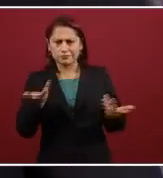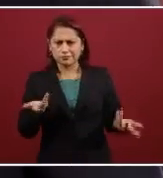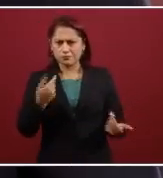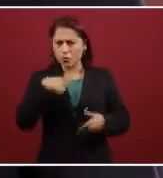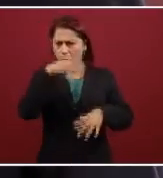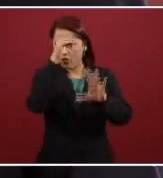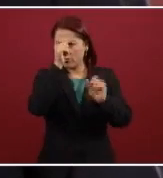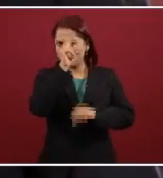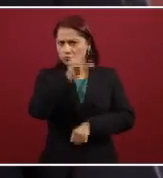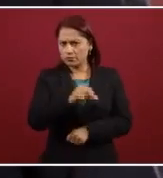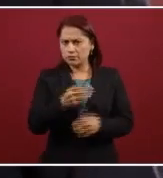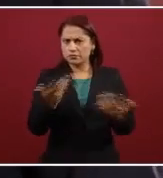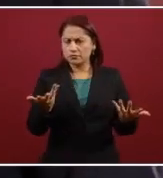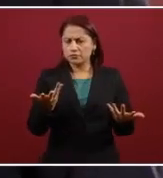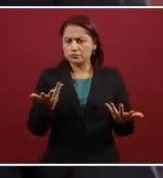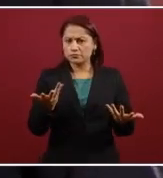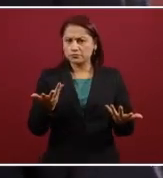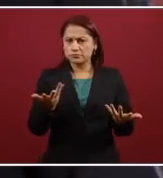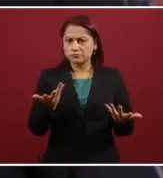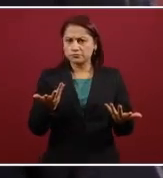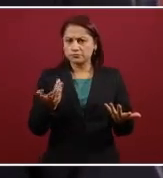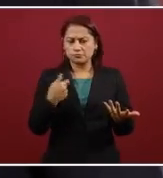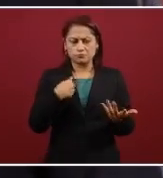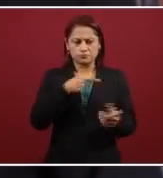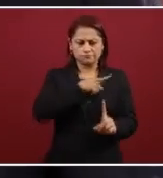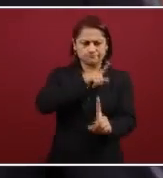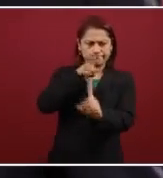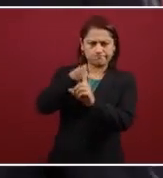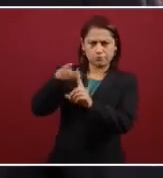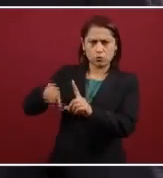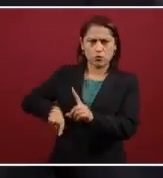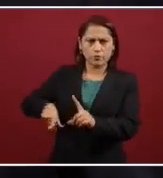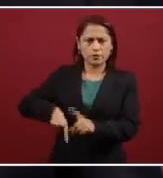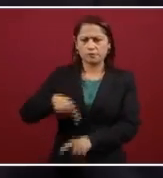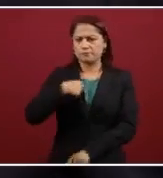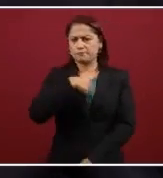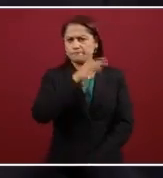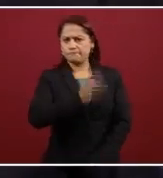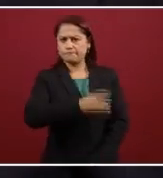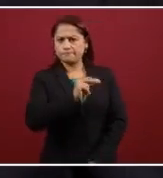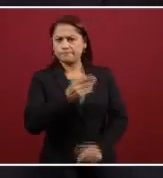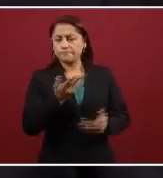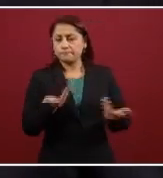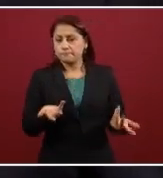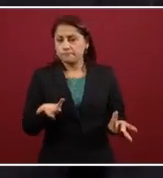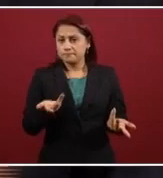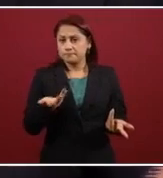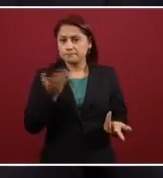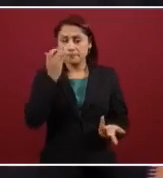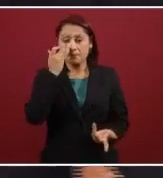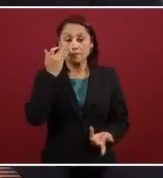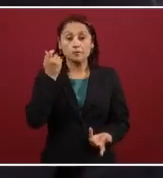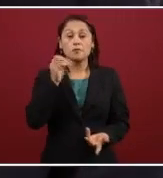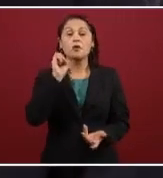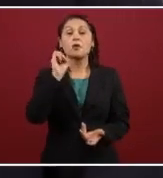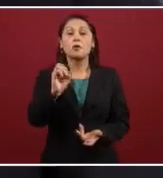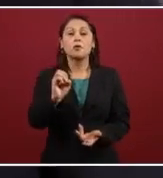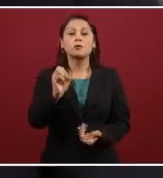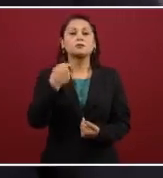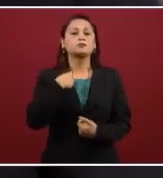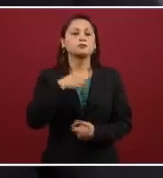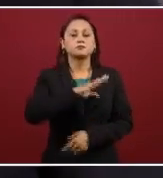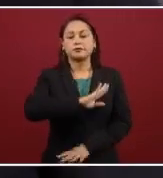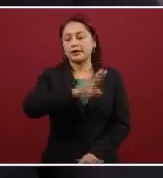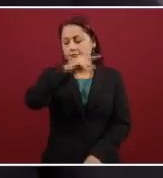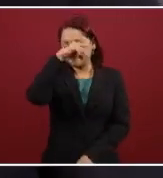gobierno, o me cansé.